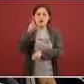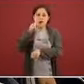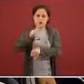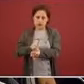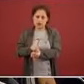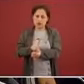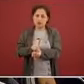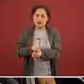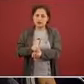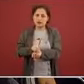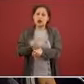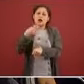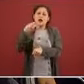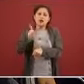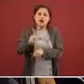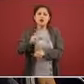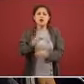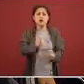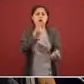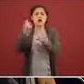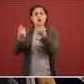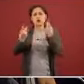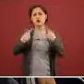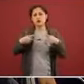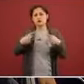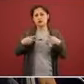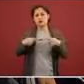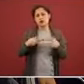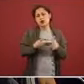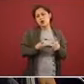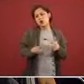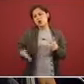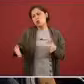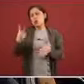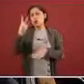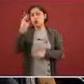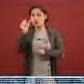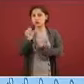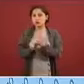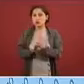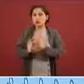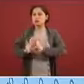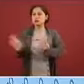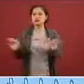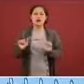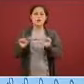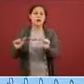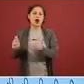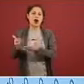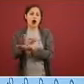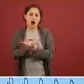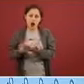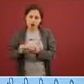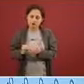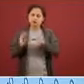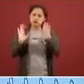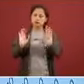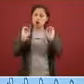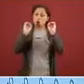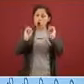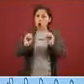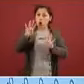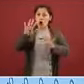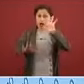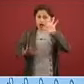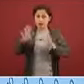importante variabilidad. Hay personas que pueden estar 2 meses en la terapia intensiva, salir avante. También hay personas, quiero dejarlo en claro, esto